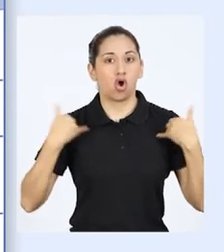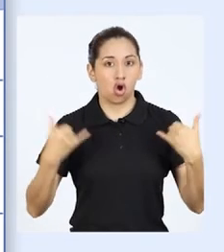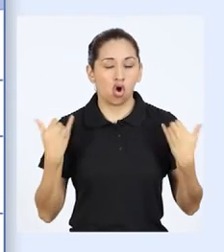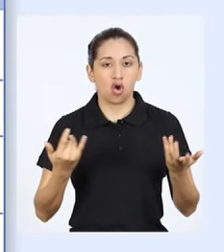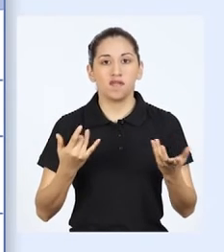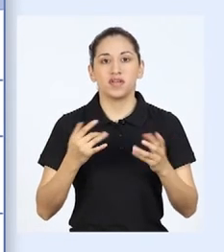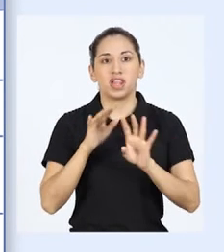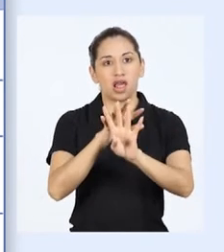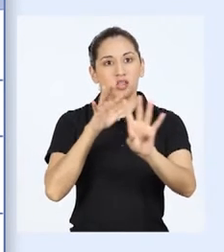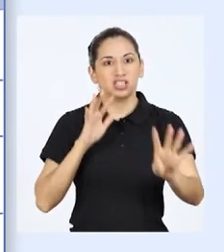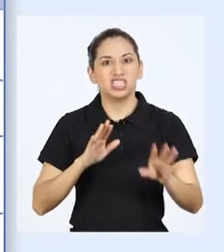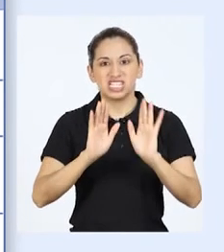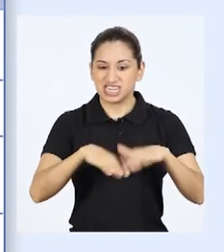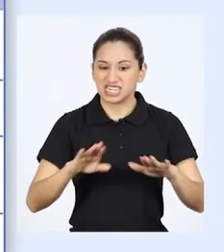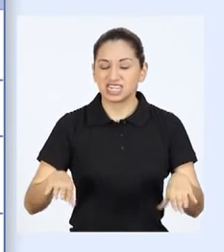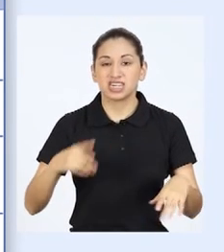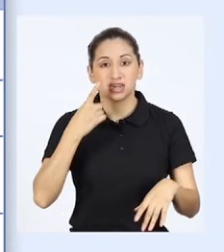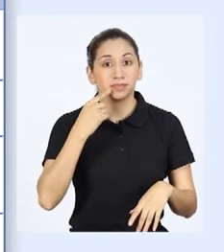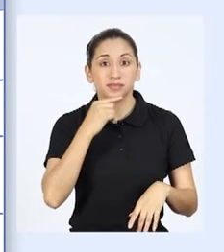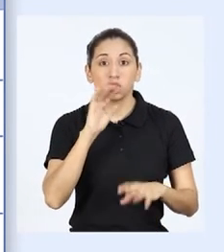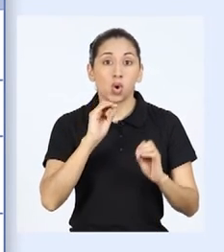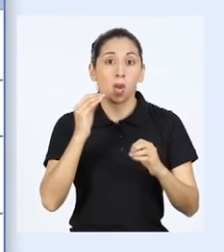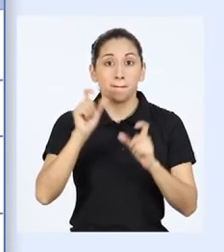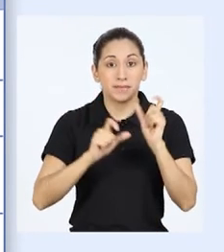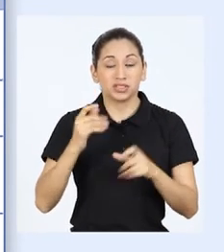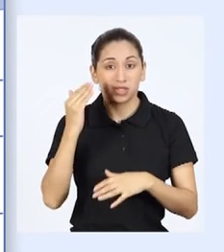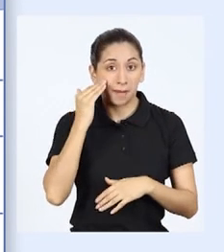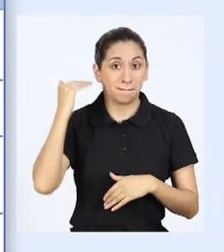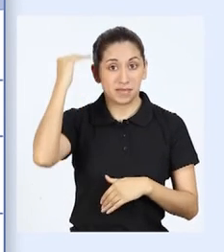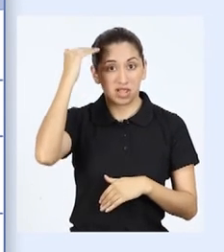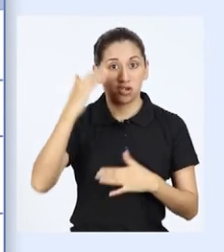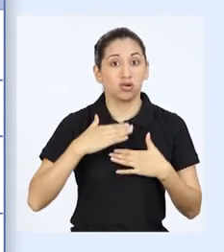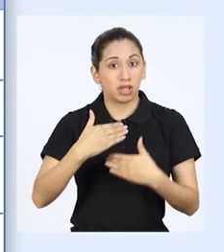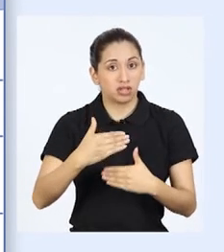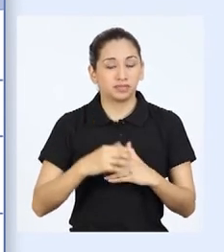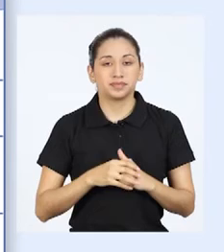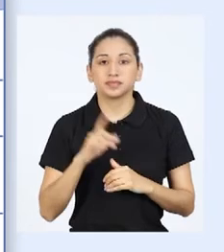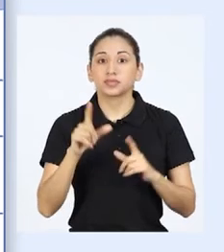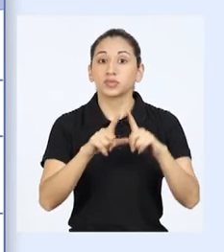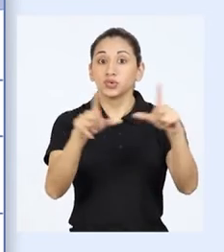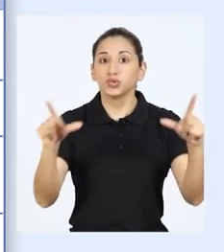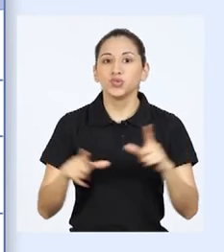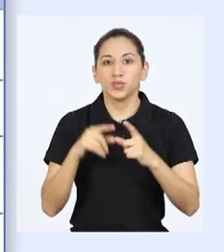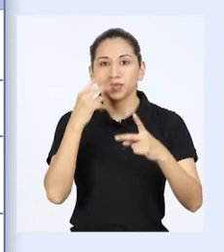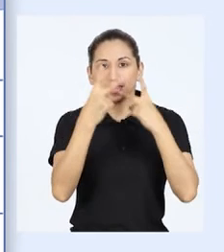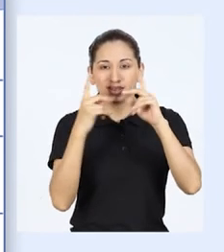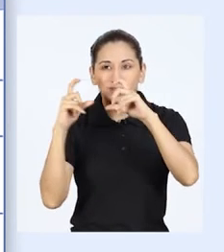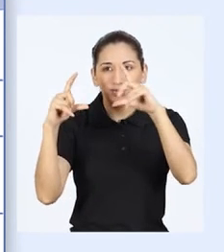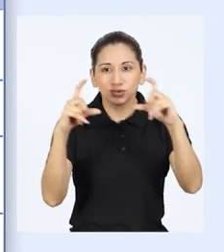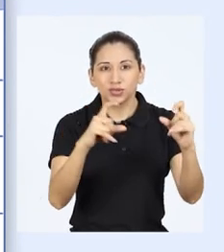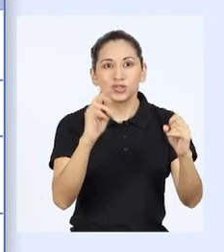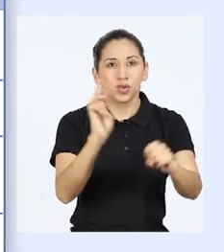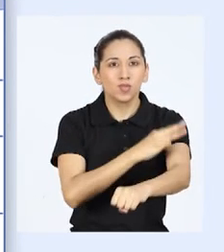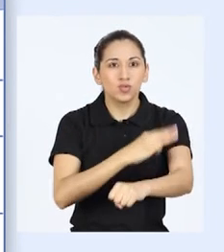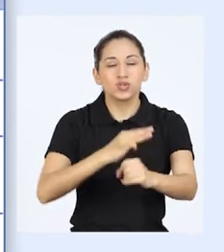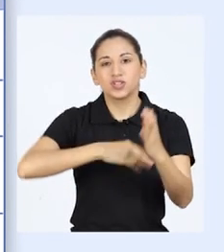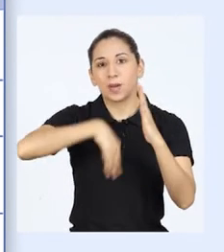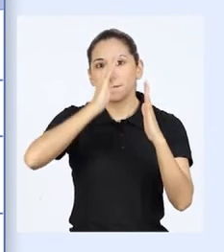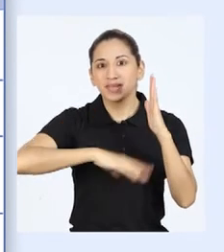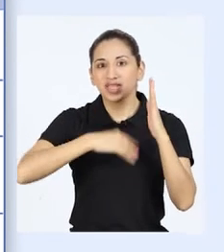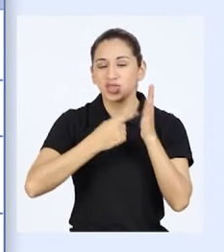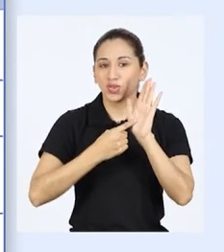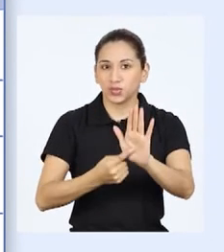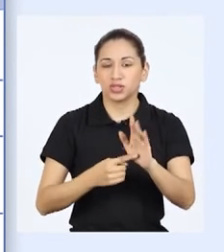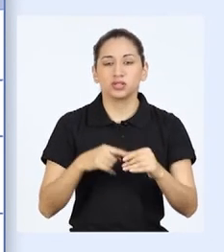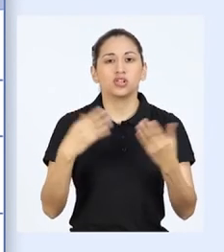jóvenes, niñas y niños o adultos mayores. ¿Contenido? Lugares turísticos, escritores, músicos o pinturas.